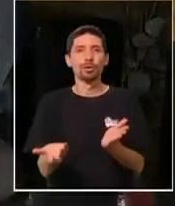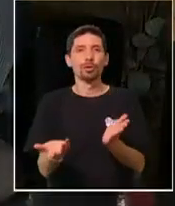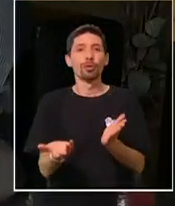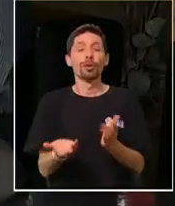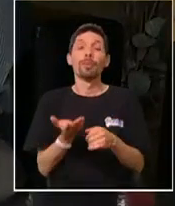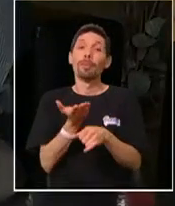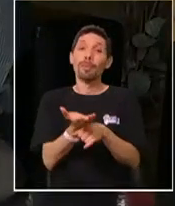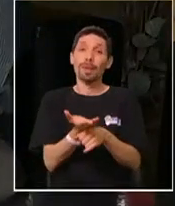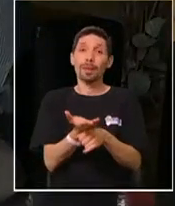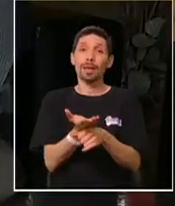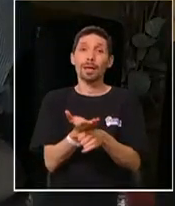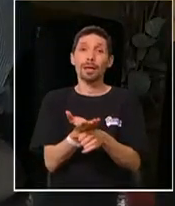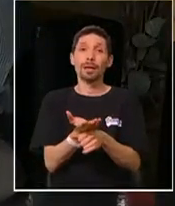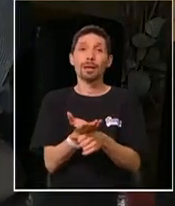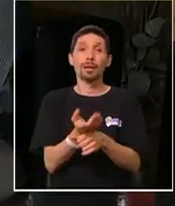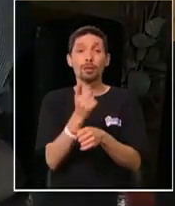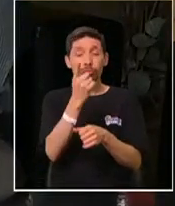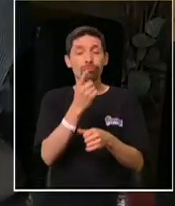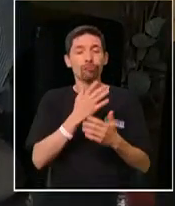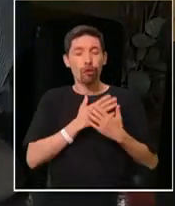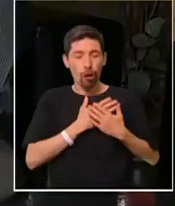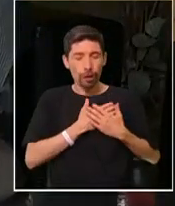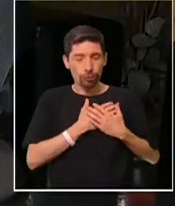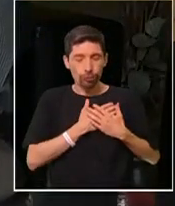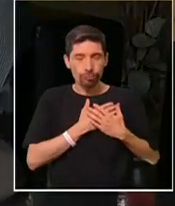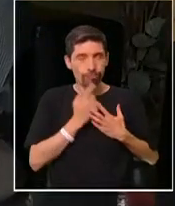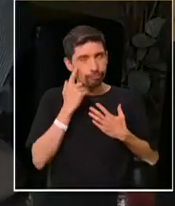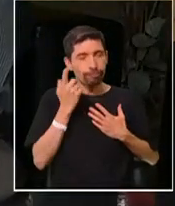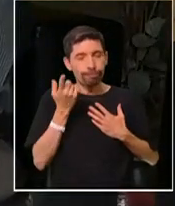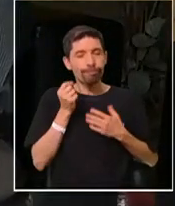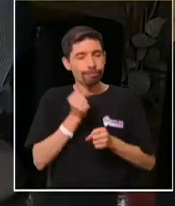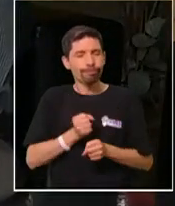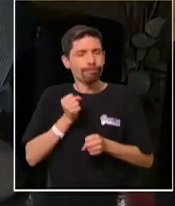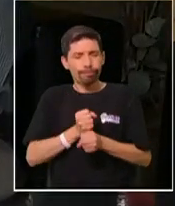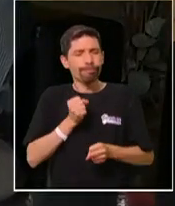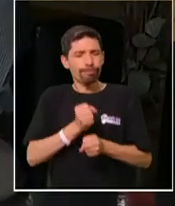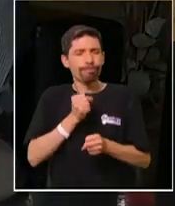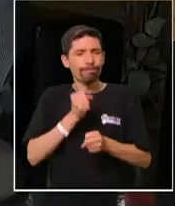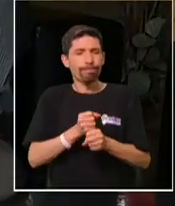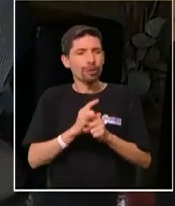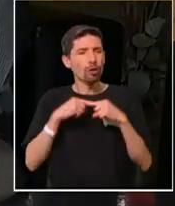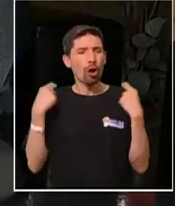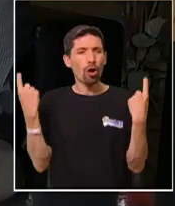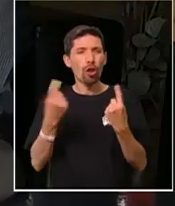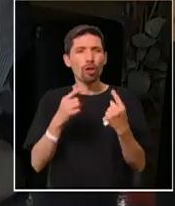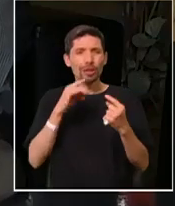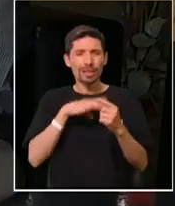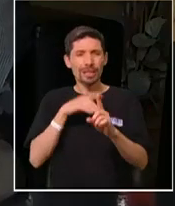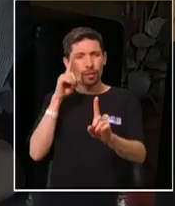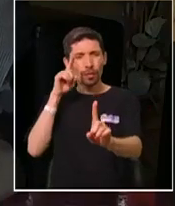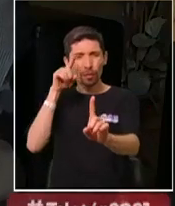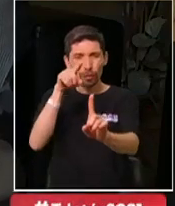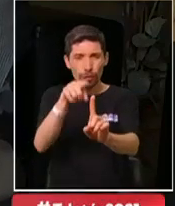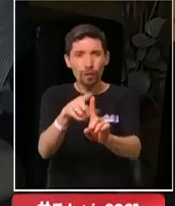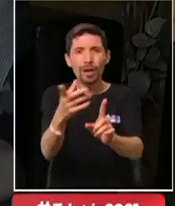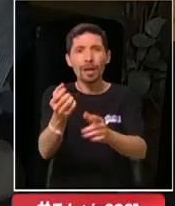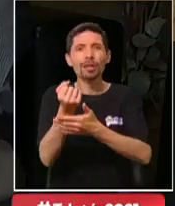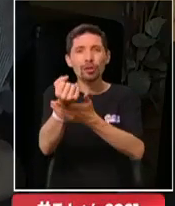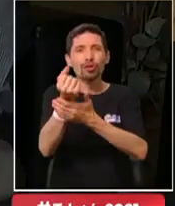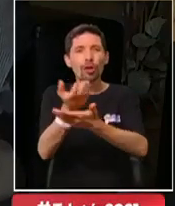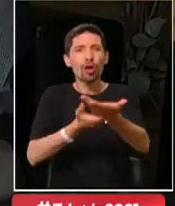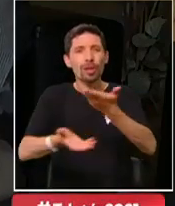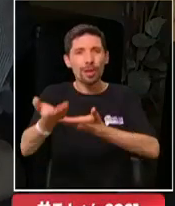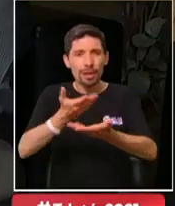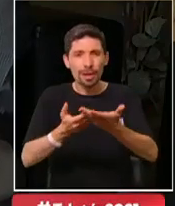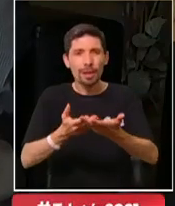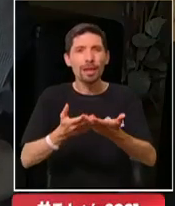Pedir nada más que se pongan la mano en el corazón y que sigamos trabajando todos los chilenos con esa solidaridad que nos caracteriza a los chilenos.